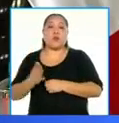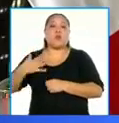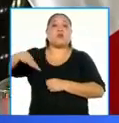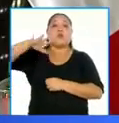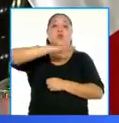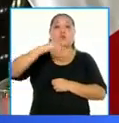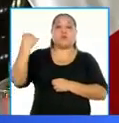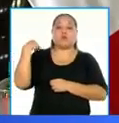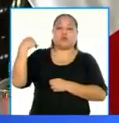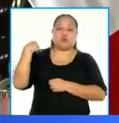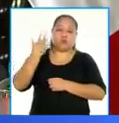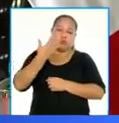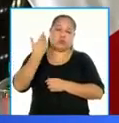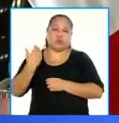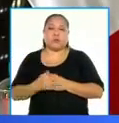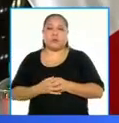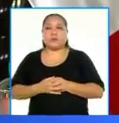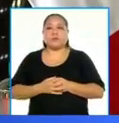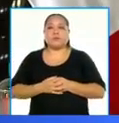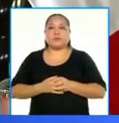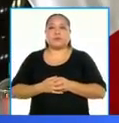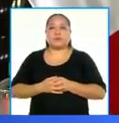recibimos llamadas,